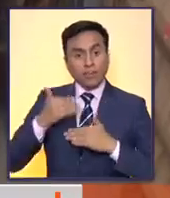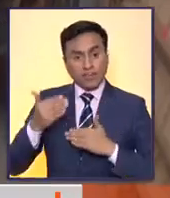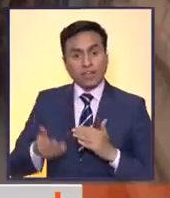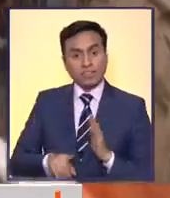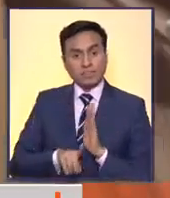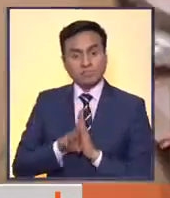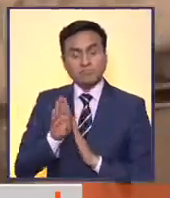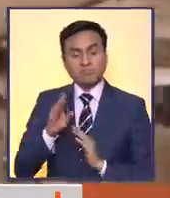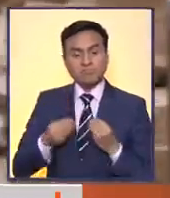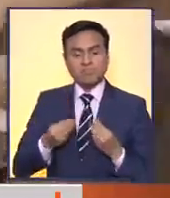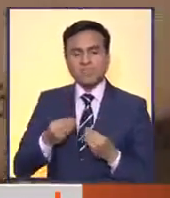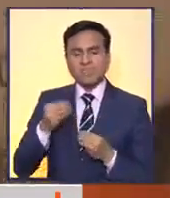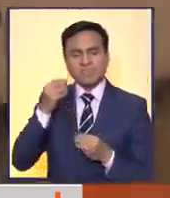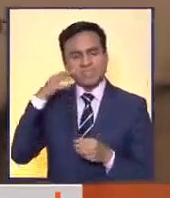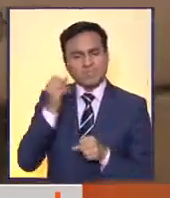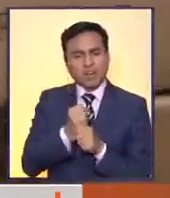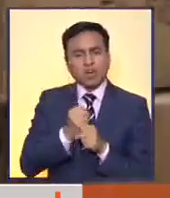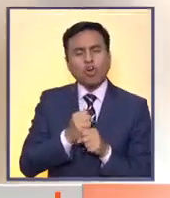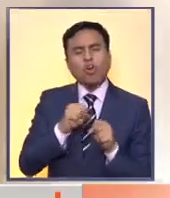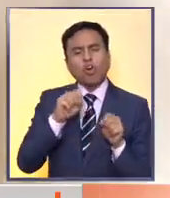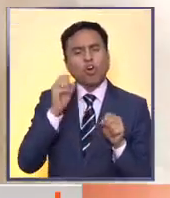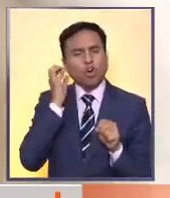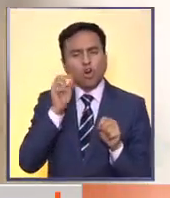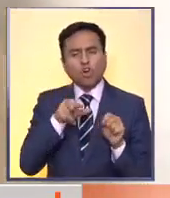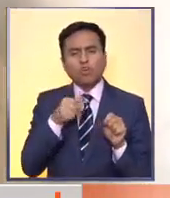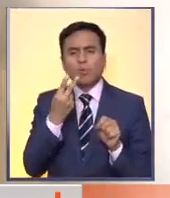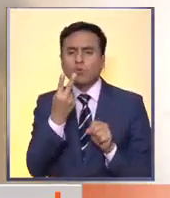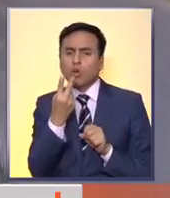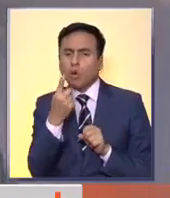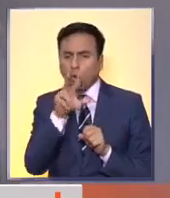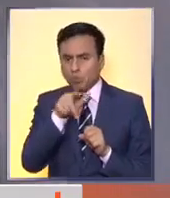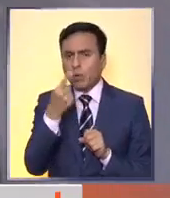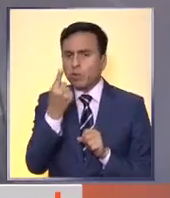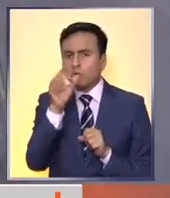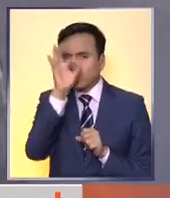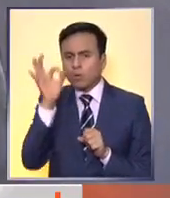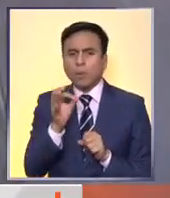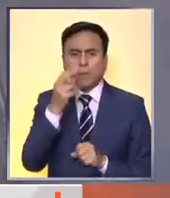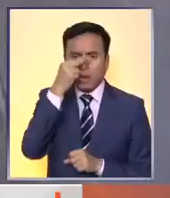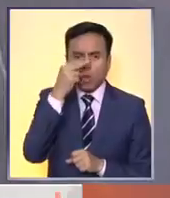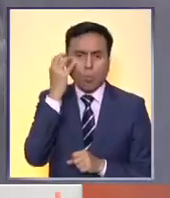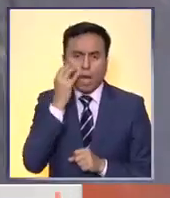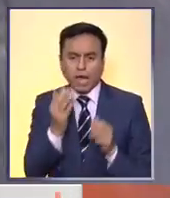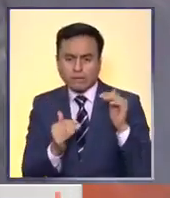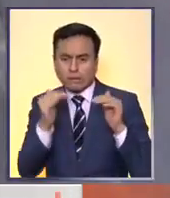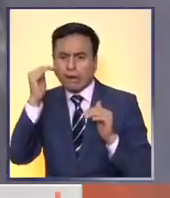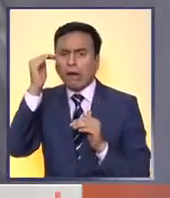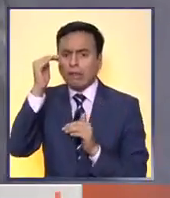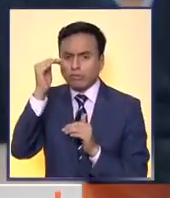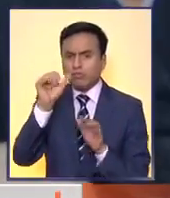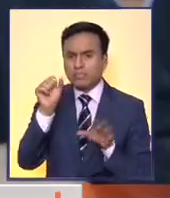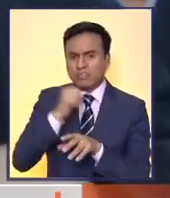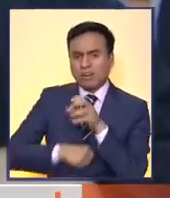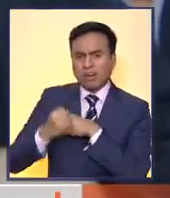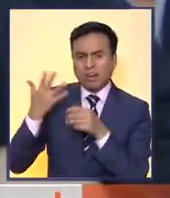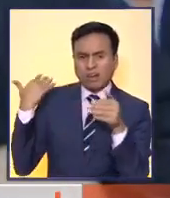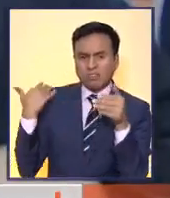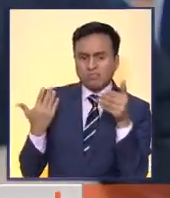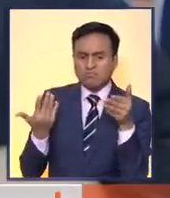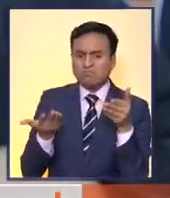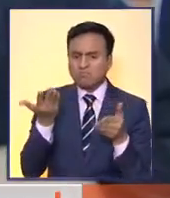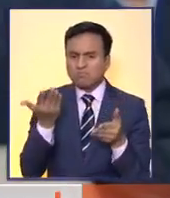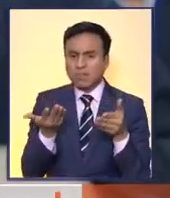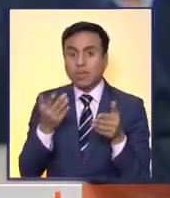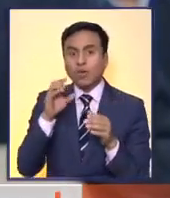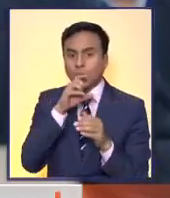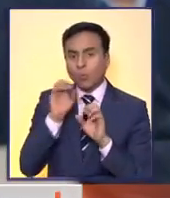El desempleo femenino llegó al 8,1% entre marzo y mayo, el nivel más alto en los últimos 6 años. Estos cursos, que